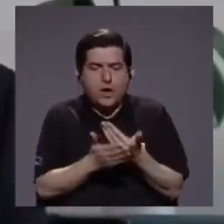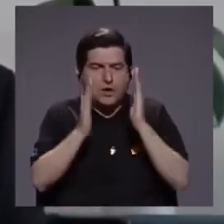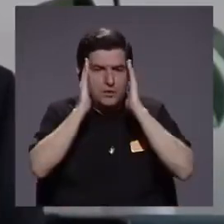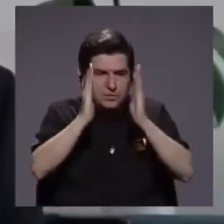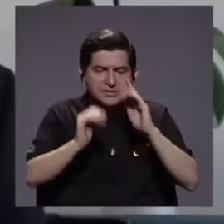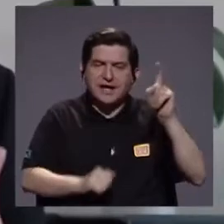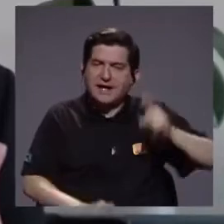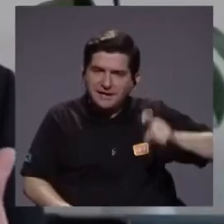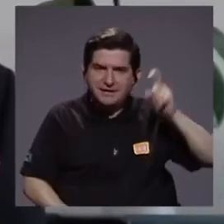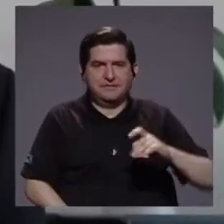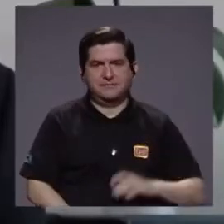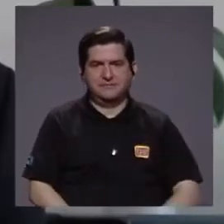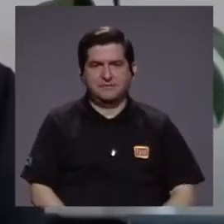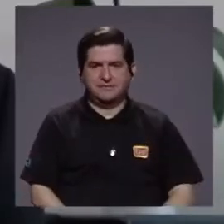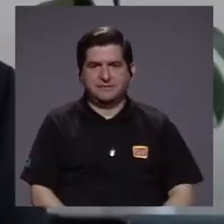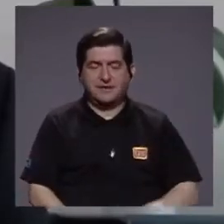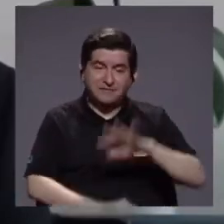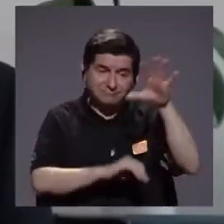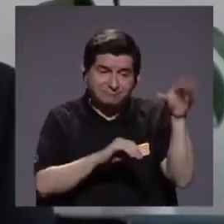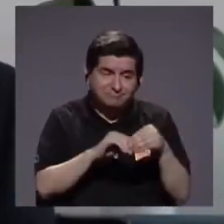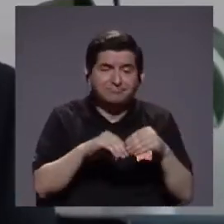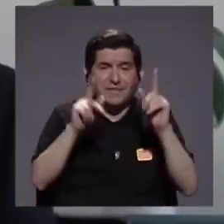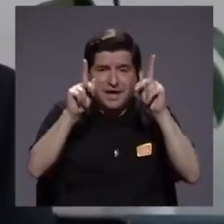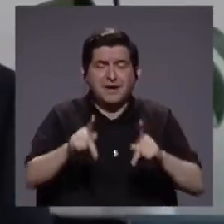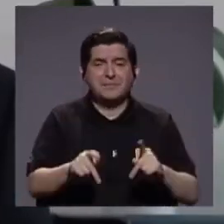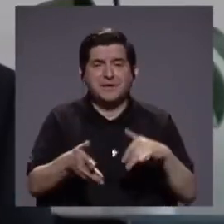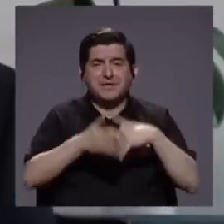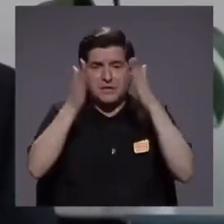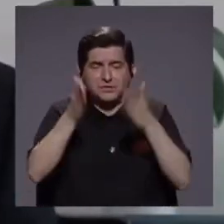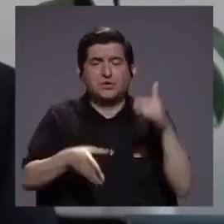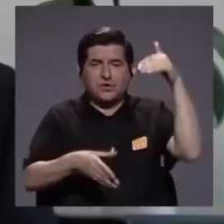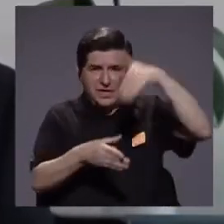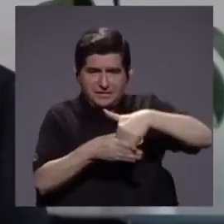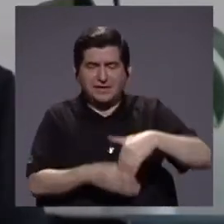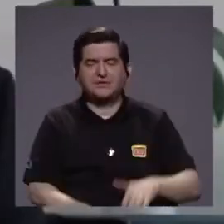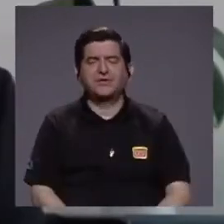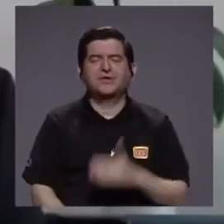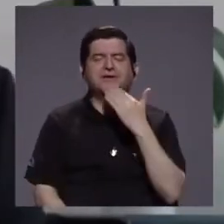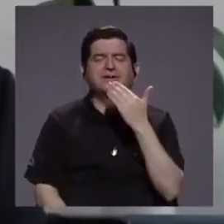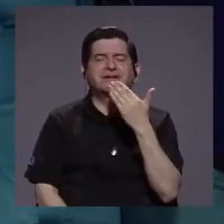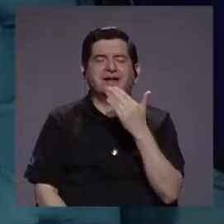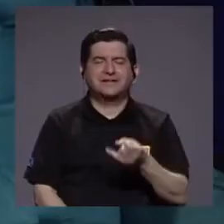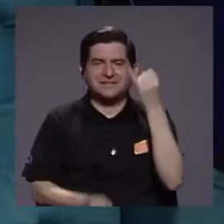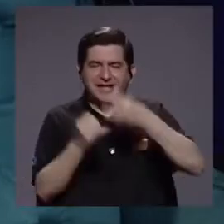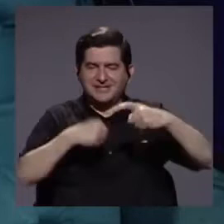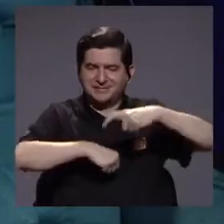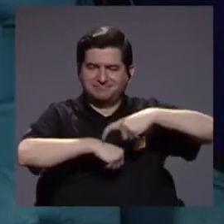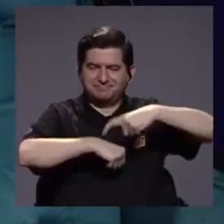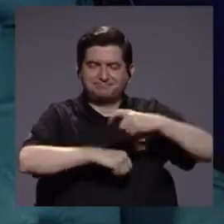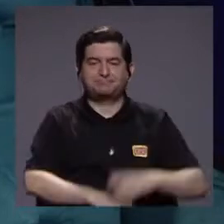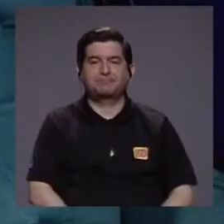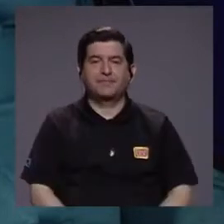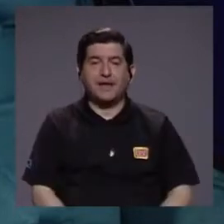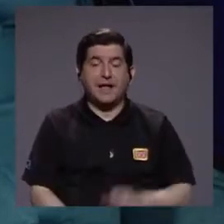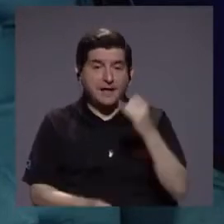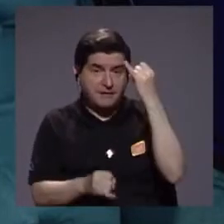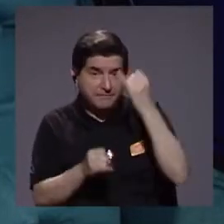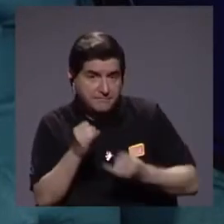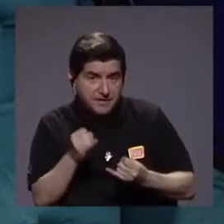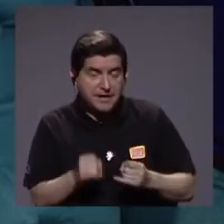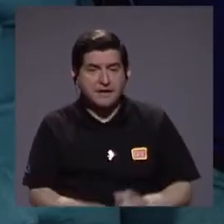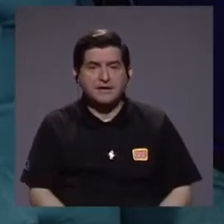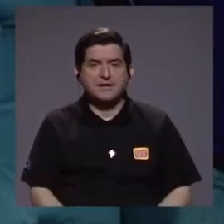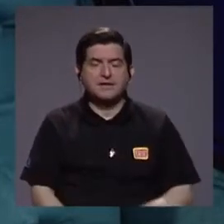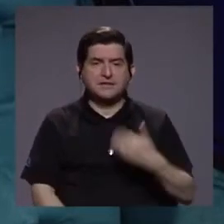atender esas necesidades. Tenemos que incorporar a la población estudiantil dentro de esos. Muchas gracias. Finalizó el tiempo. Y finalizamos con el